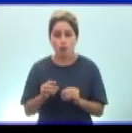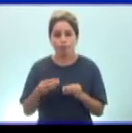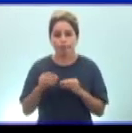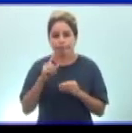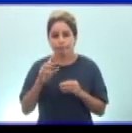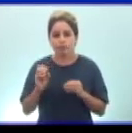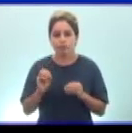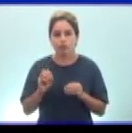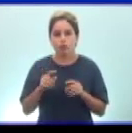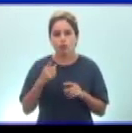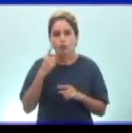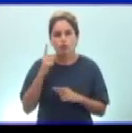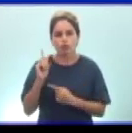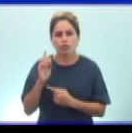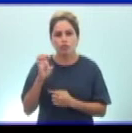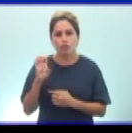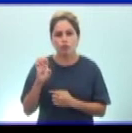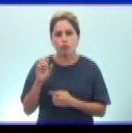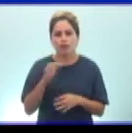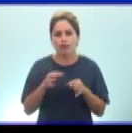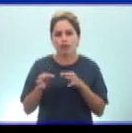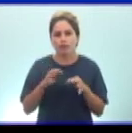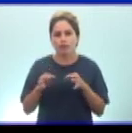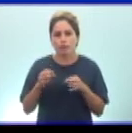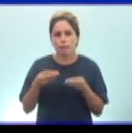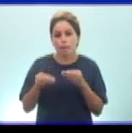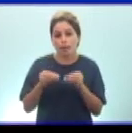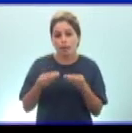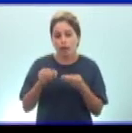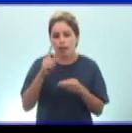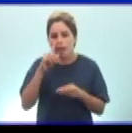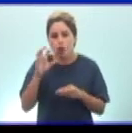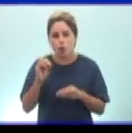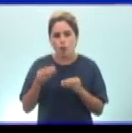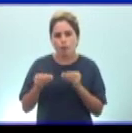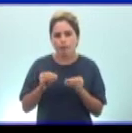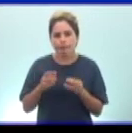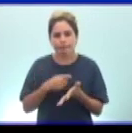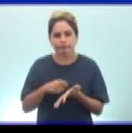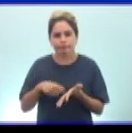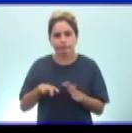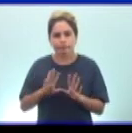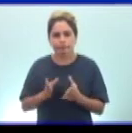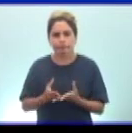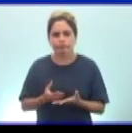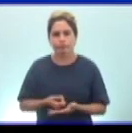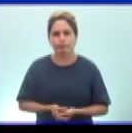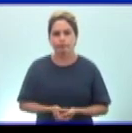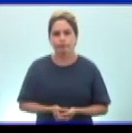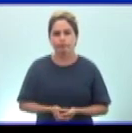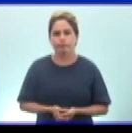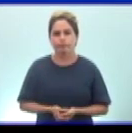E, clasifíquelo en metal o no metal. Le daremos un breve tiempo para que copien en sus cuadernos.